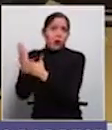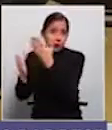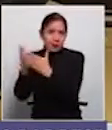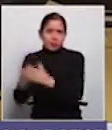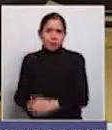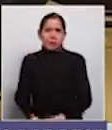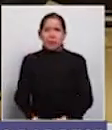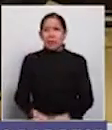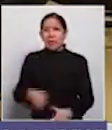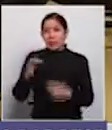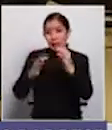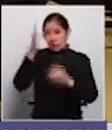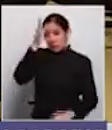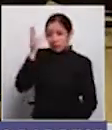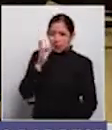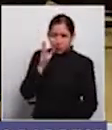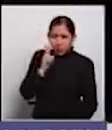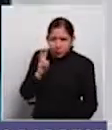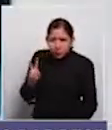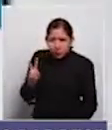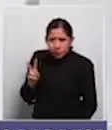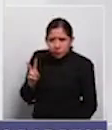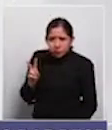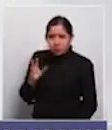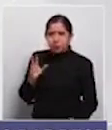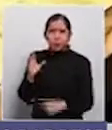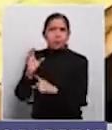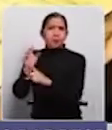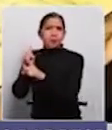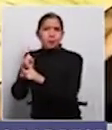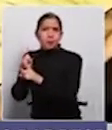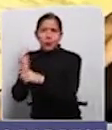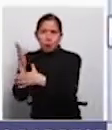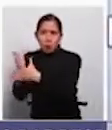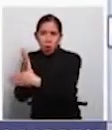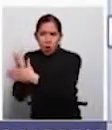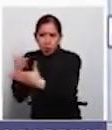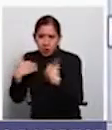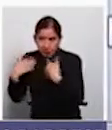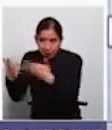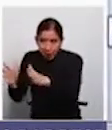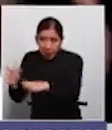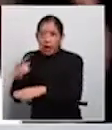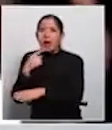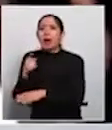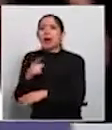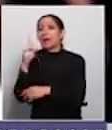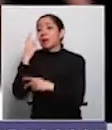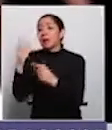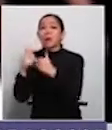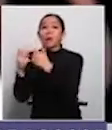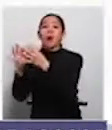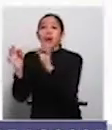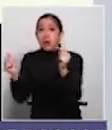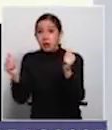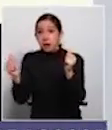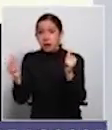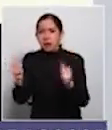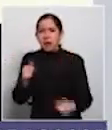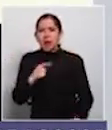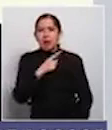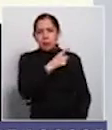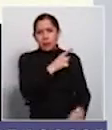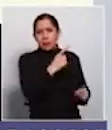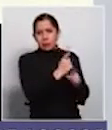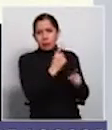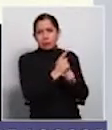si detecta en ambos casos, tiene que tomar las medidas correctivas para esta situación. Porque incluso tener